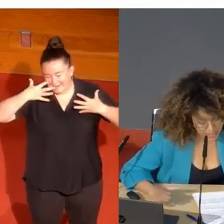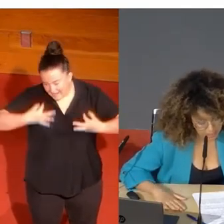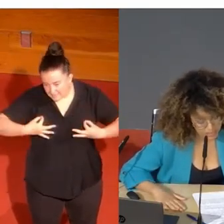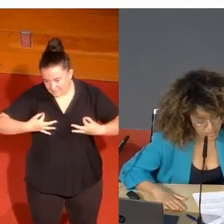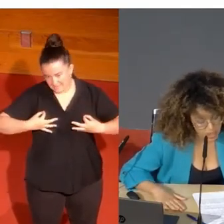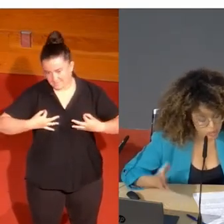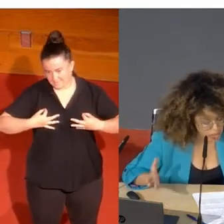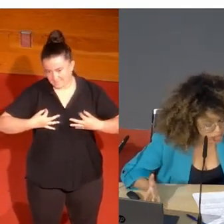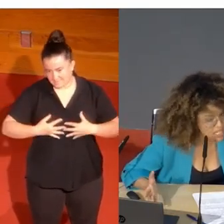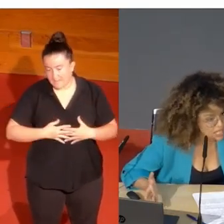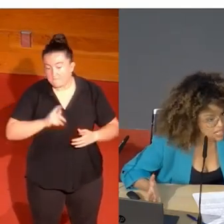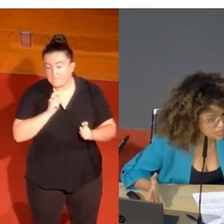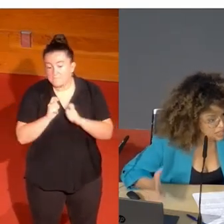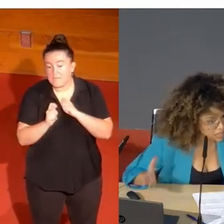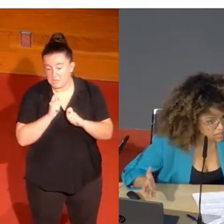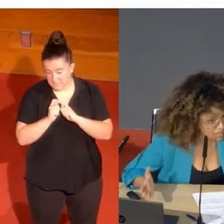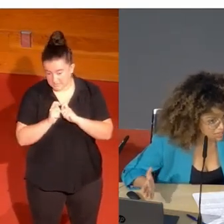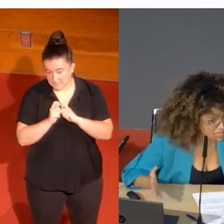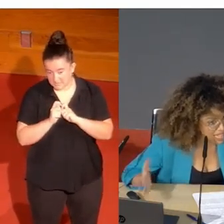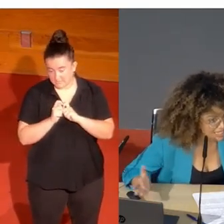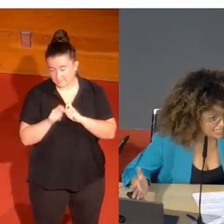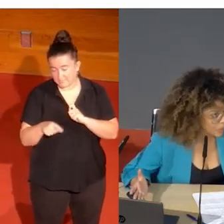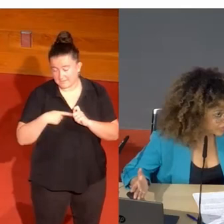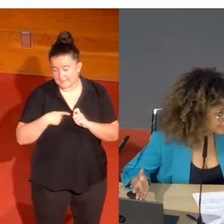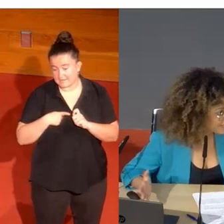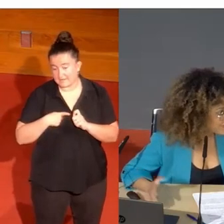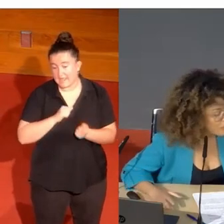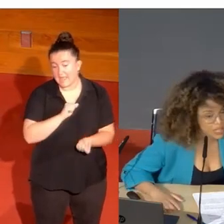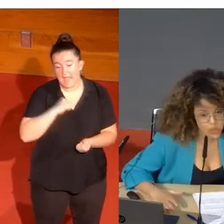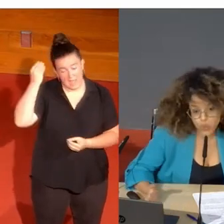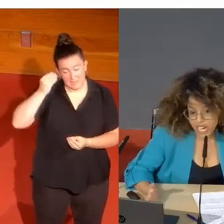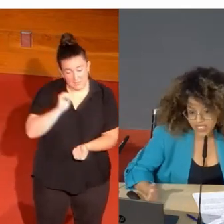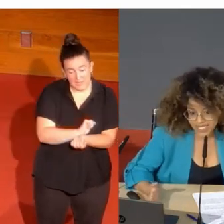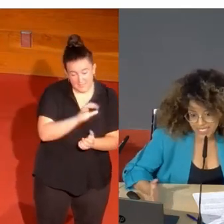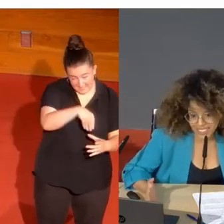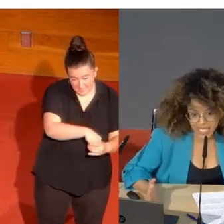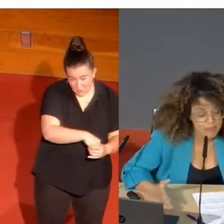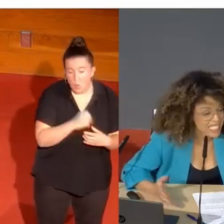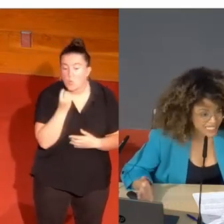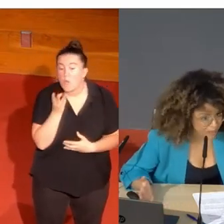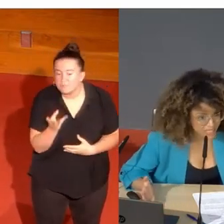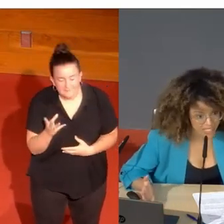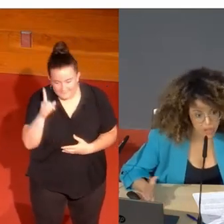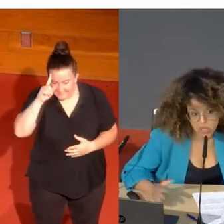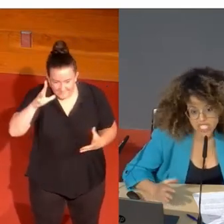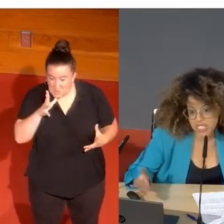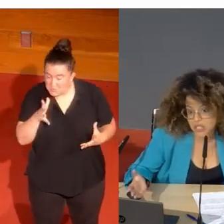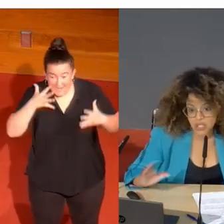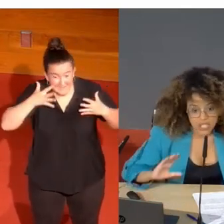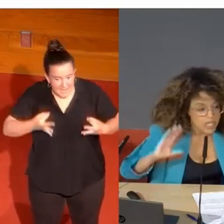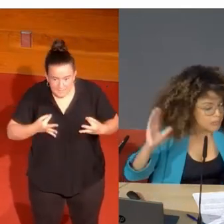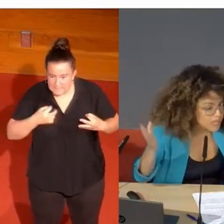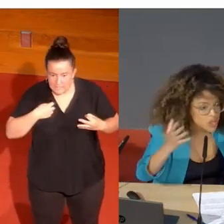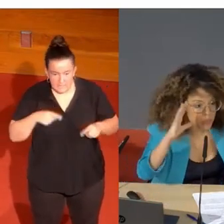exacta de los periodistas que están en el en las cárceles saudíes porque es un lugar eh impenetrable han